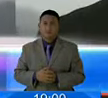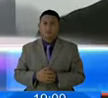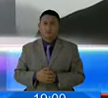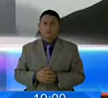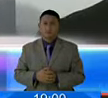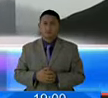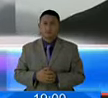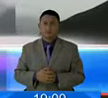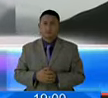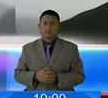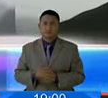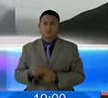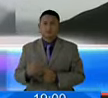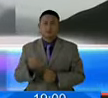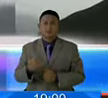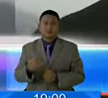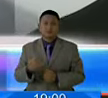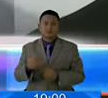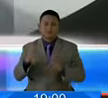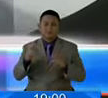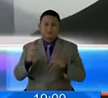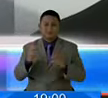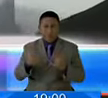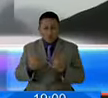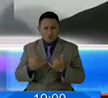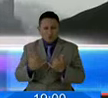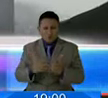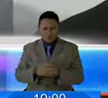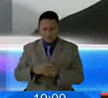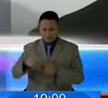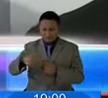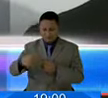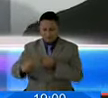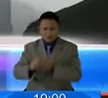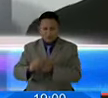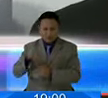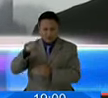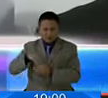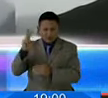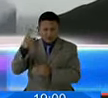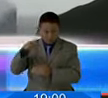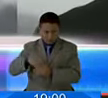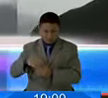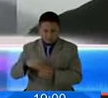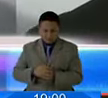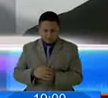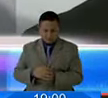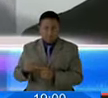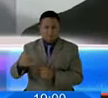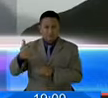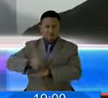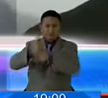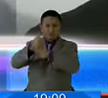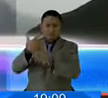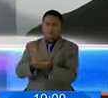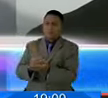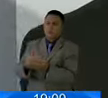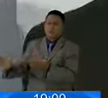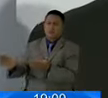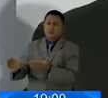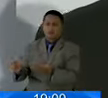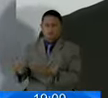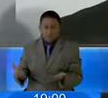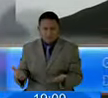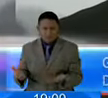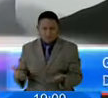momento tan crítico y sensible en la historia del Ecuador se deponga el alto mando militar.